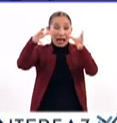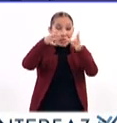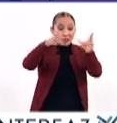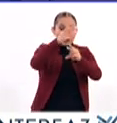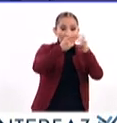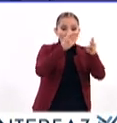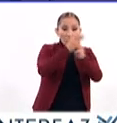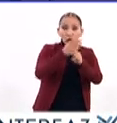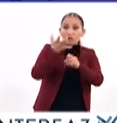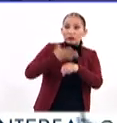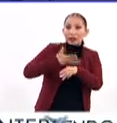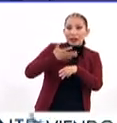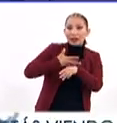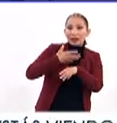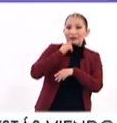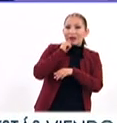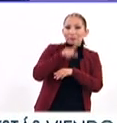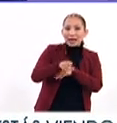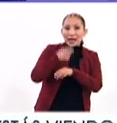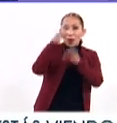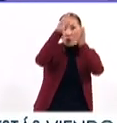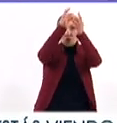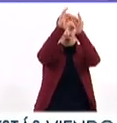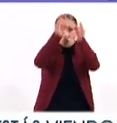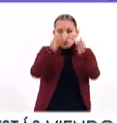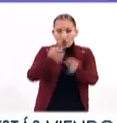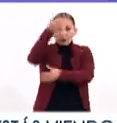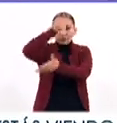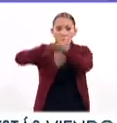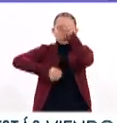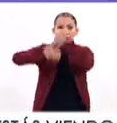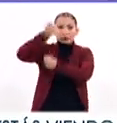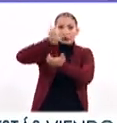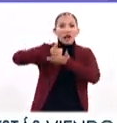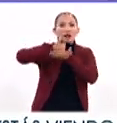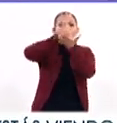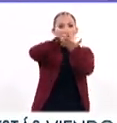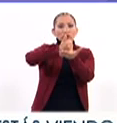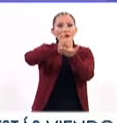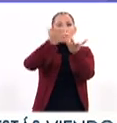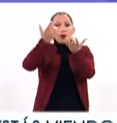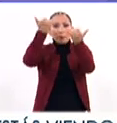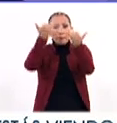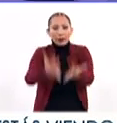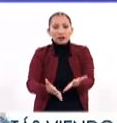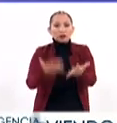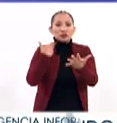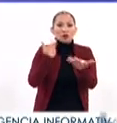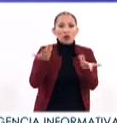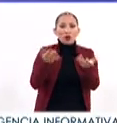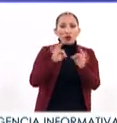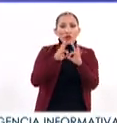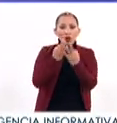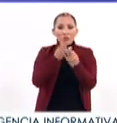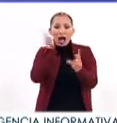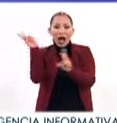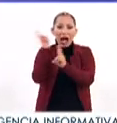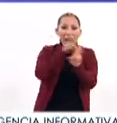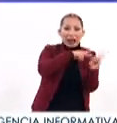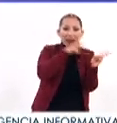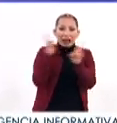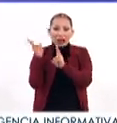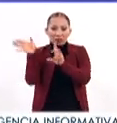en el mundo tienen además cables, ¿no? Que las ayudan a soportar pues este gran peso, las dinámicas del